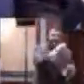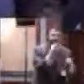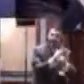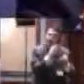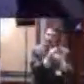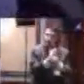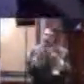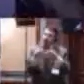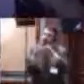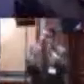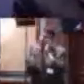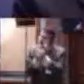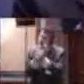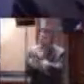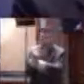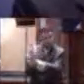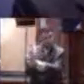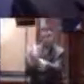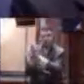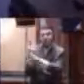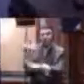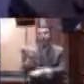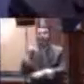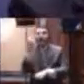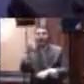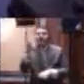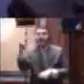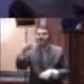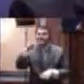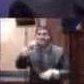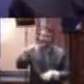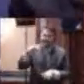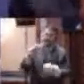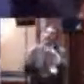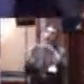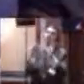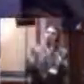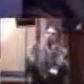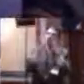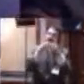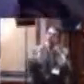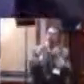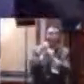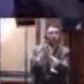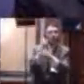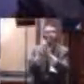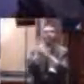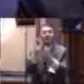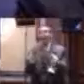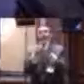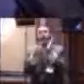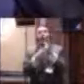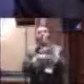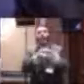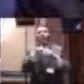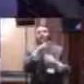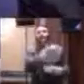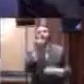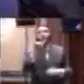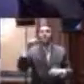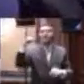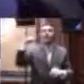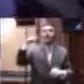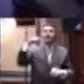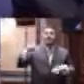está regulado en la ley y solamente después de la elección presidencial es